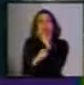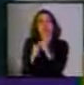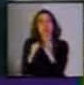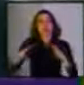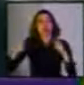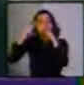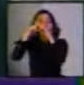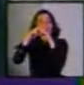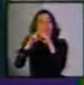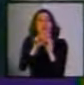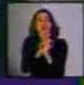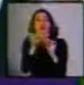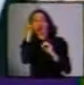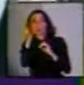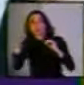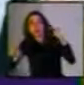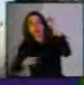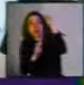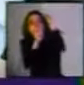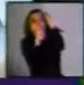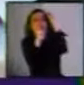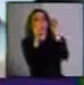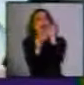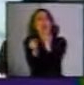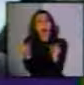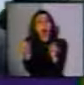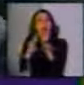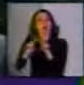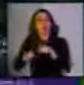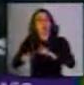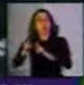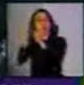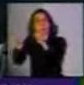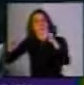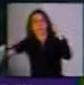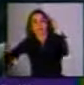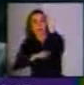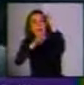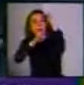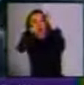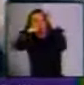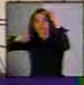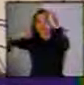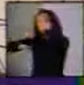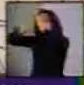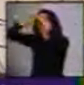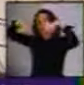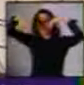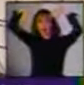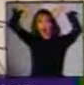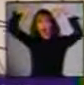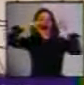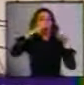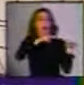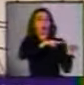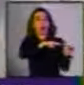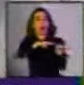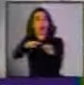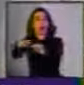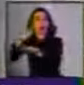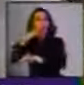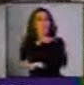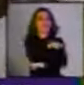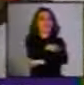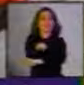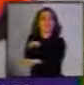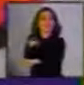y más novedoso es que vamos a construir un acceso. La gente va a poder venir a la catedral y va a poder subir a esas torres que están ahí y va a poder mirar no solo